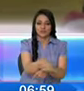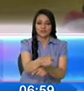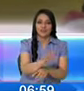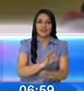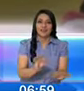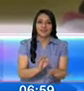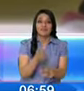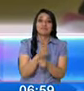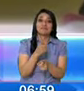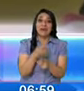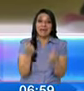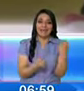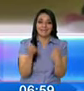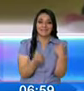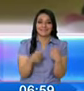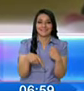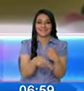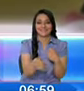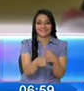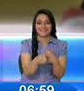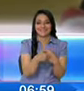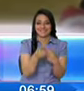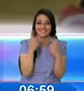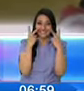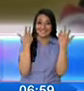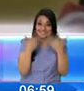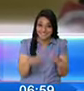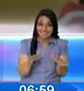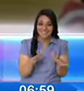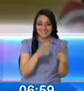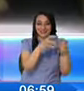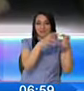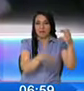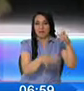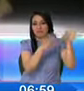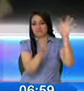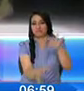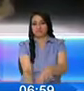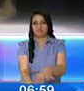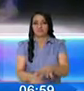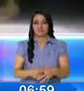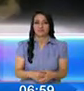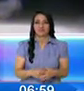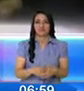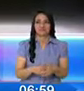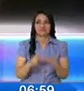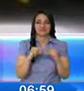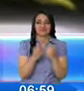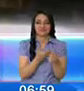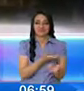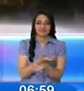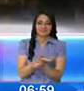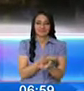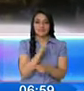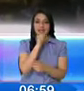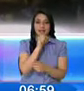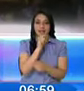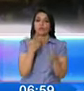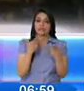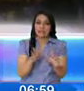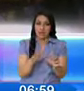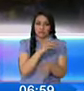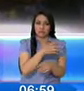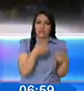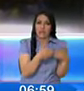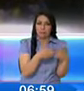vehículo no tiene huellas de freno, nada, cuando ya vinieron las piedras. Personal del Cuerpo de Bomberos de Latacunga empleó el equipo